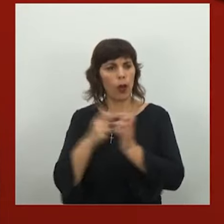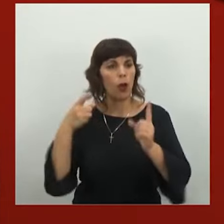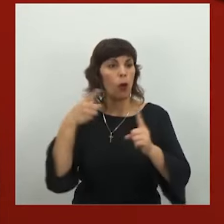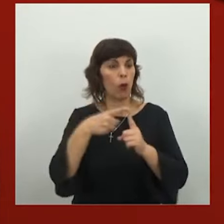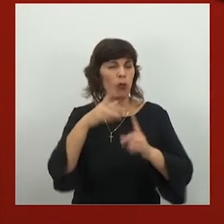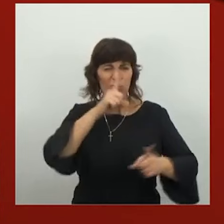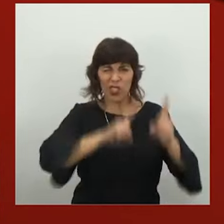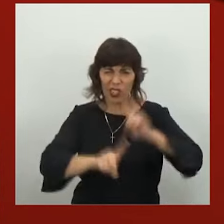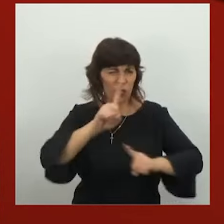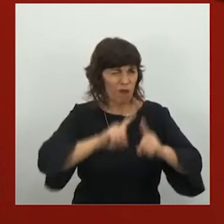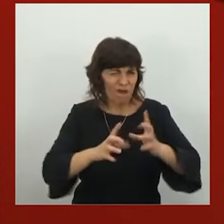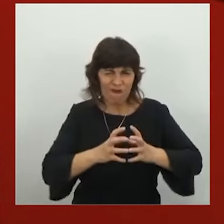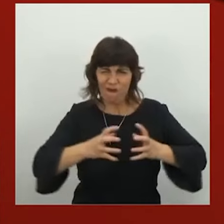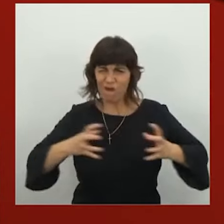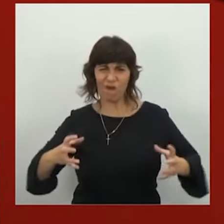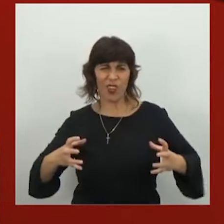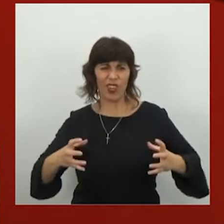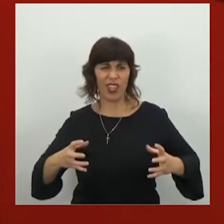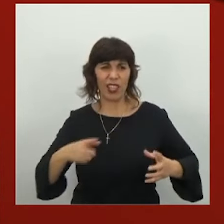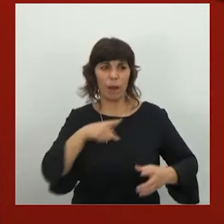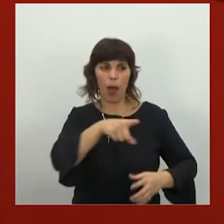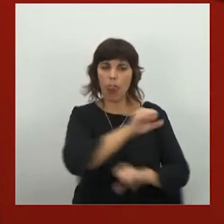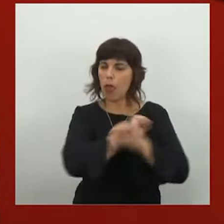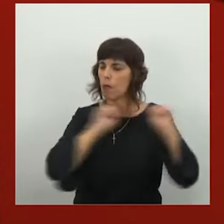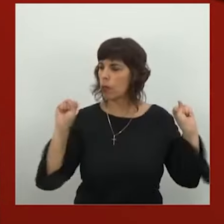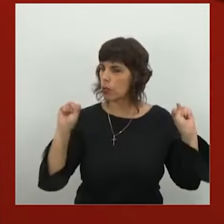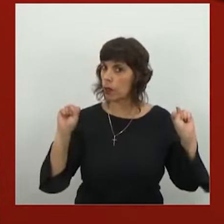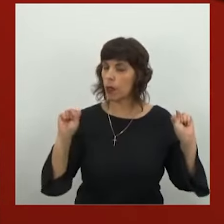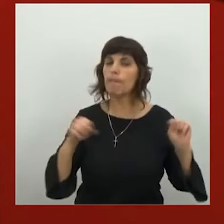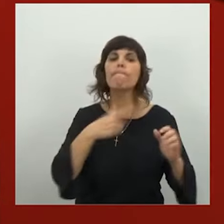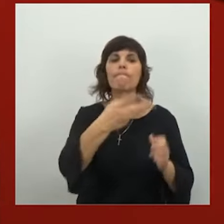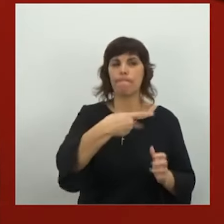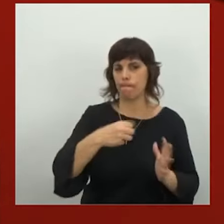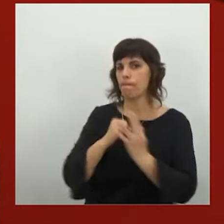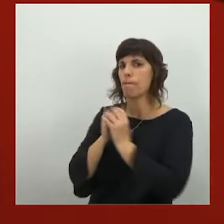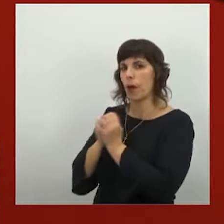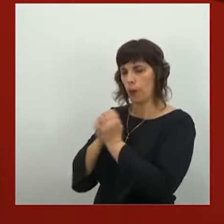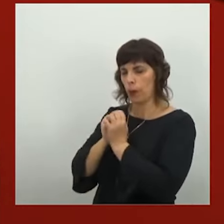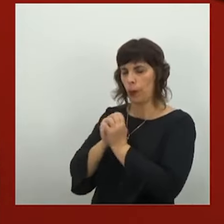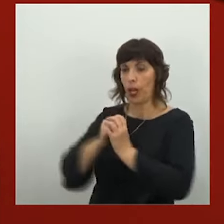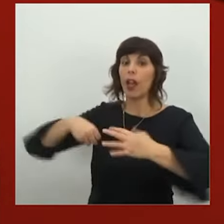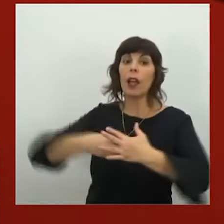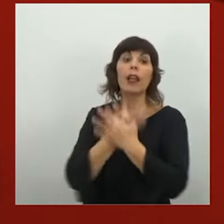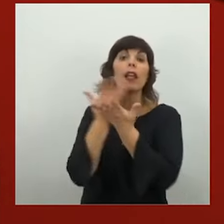ti. Vamos a pedirle al Señor que Él te dé la gracia para ese problema.